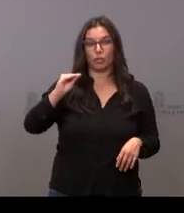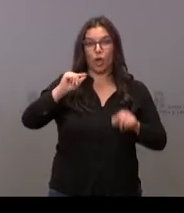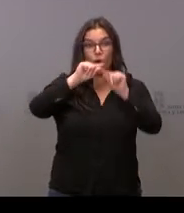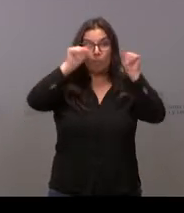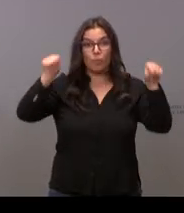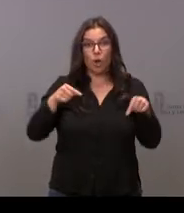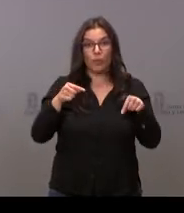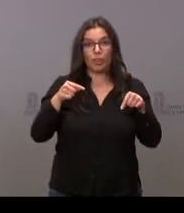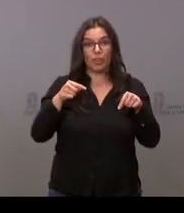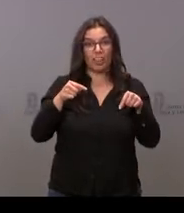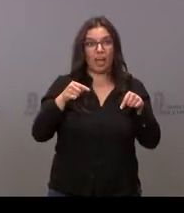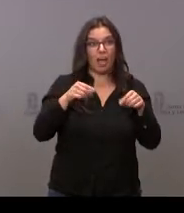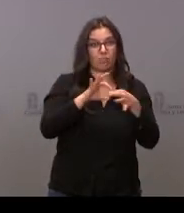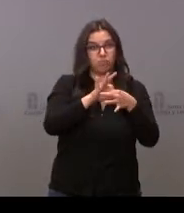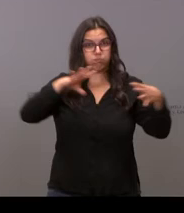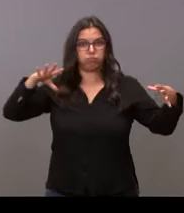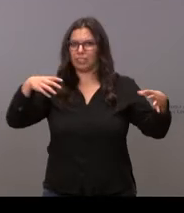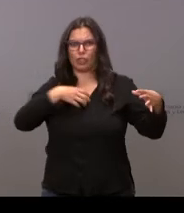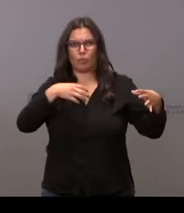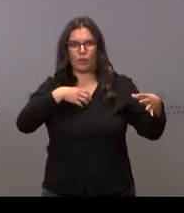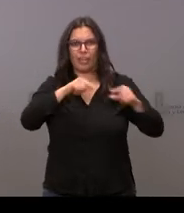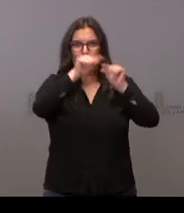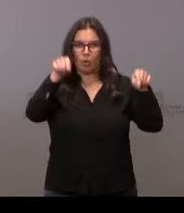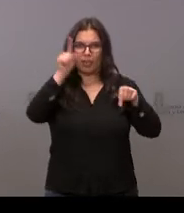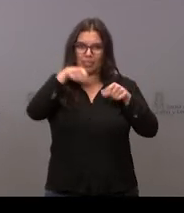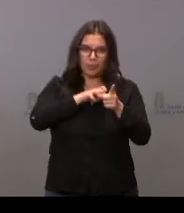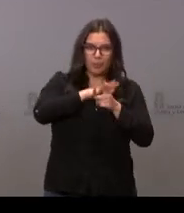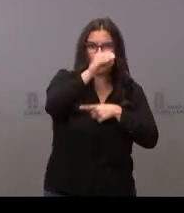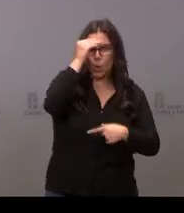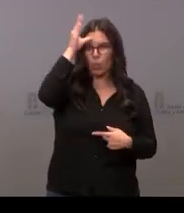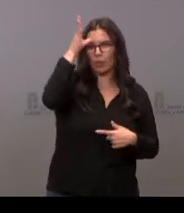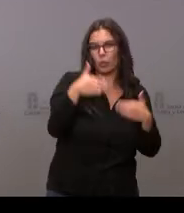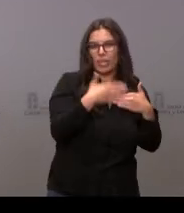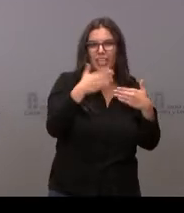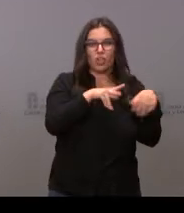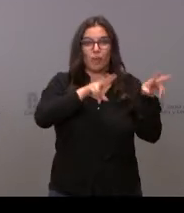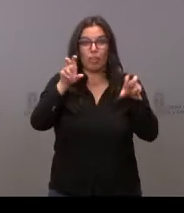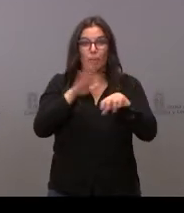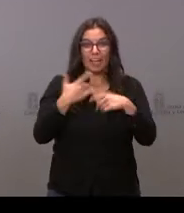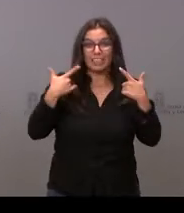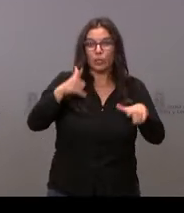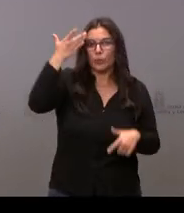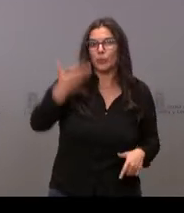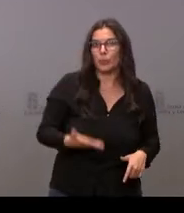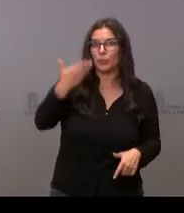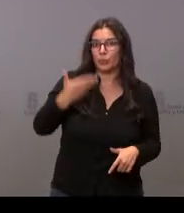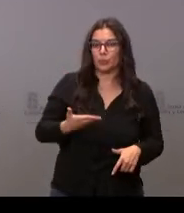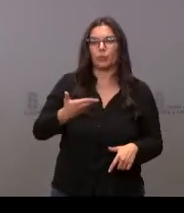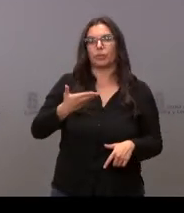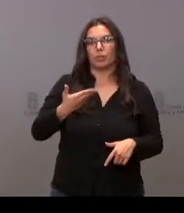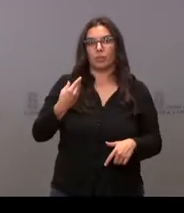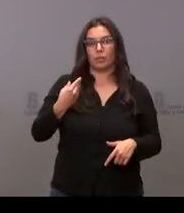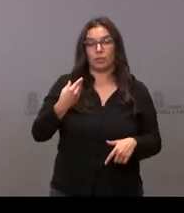puede dar la espalda precisamente al conocimiento la innovación en un sector fundamental para nuestra dejar desarrollo futuro como es